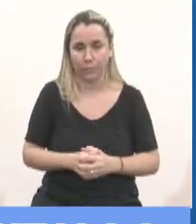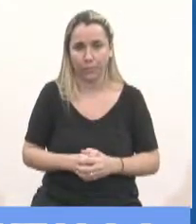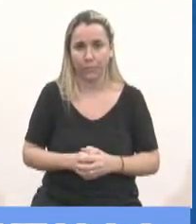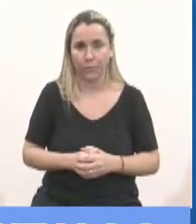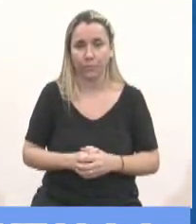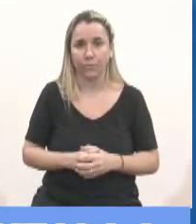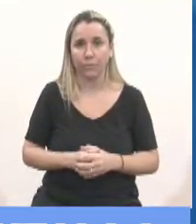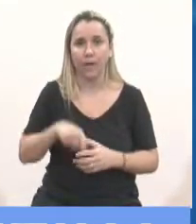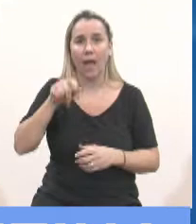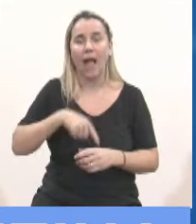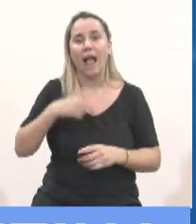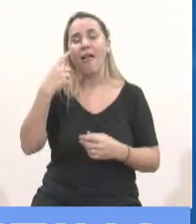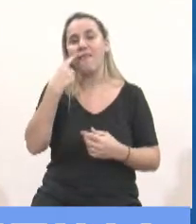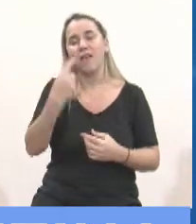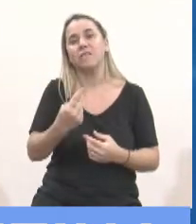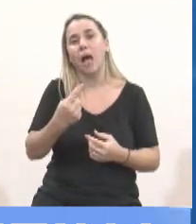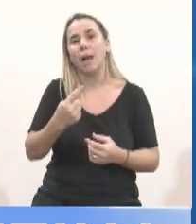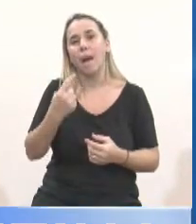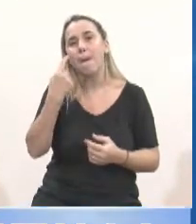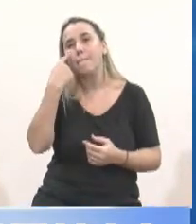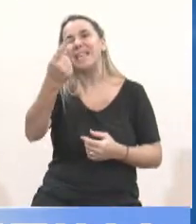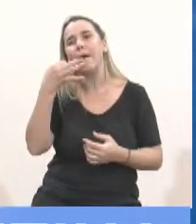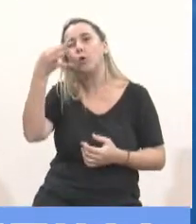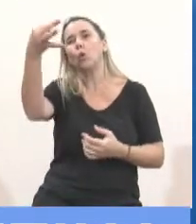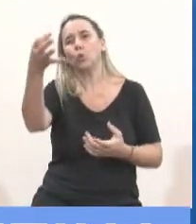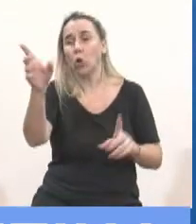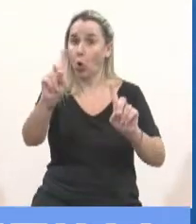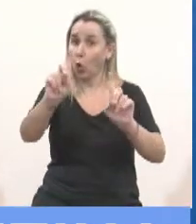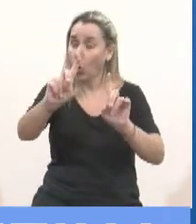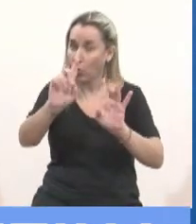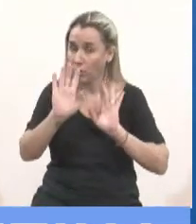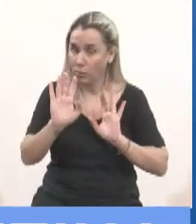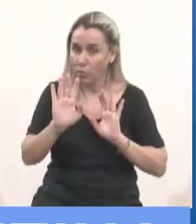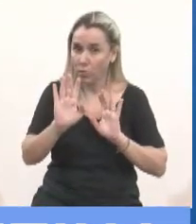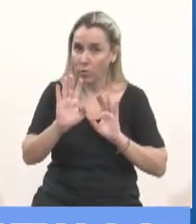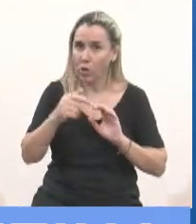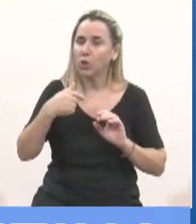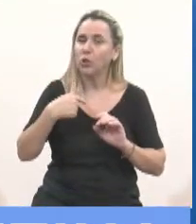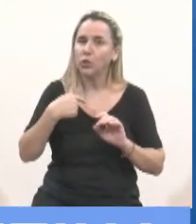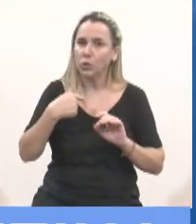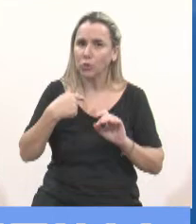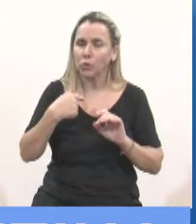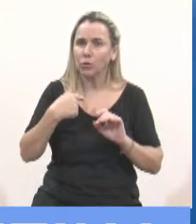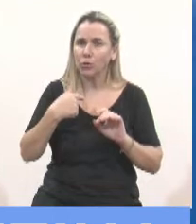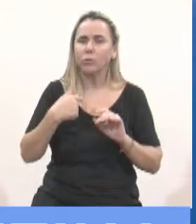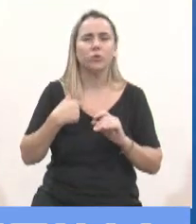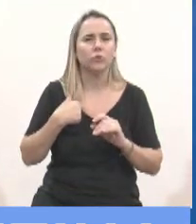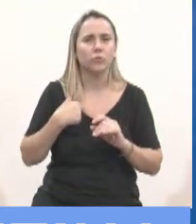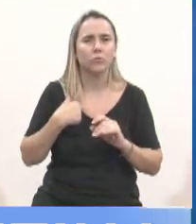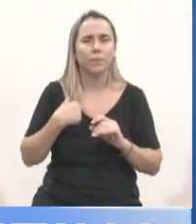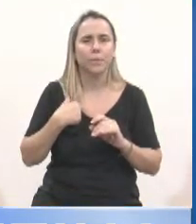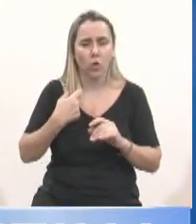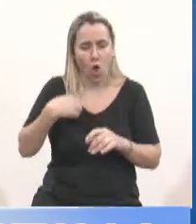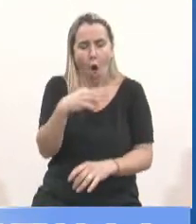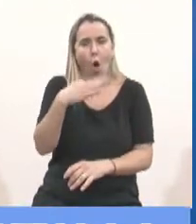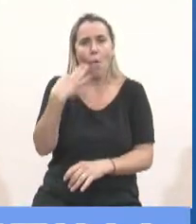Entonces, acá dice hay que mirar al futuro. No, no, querido. Yo presido la Comisión de Deuda y nosotros